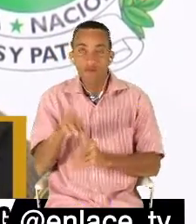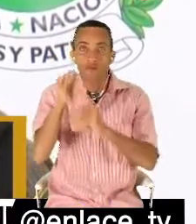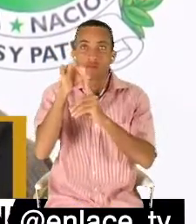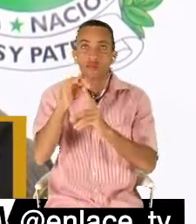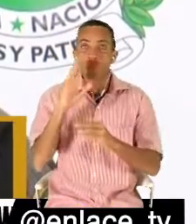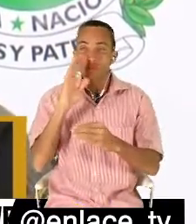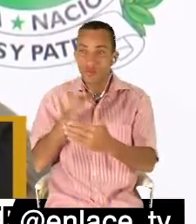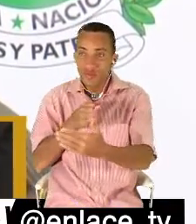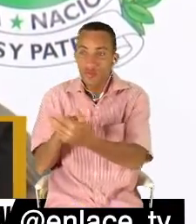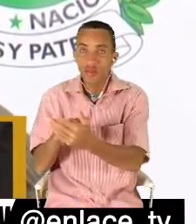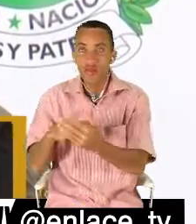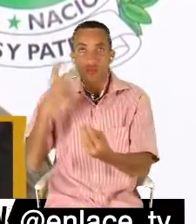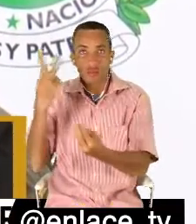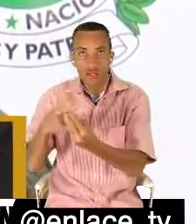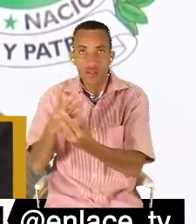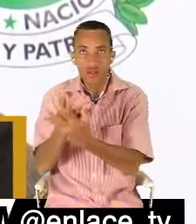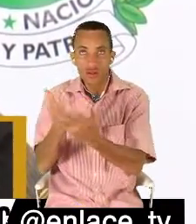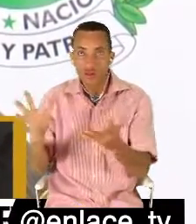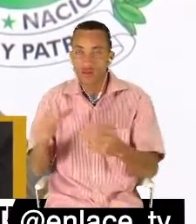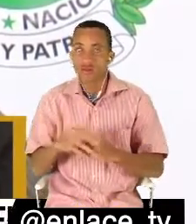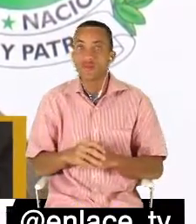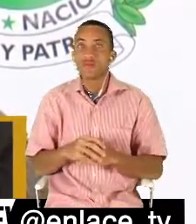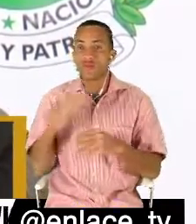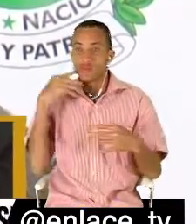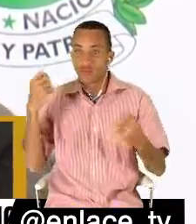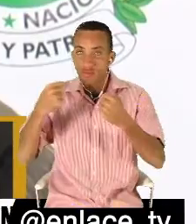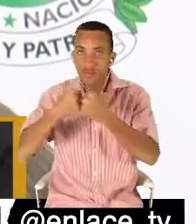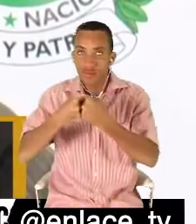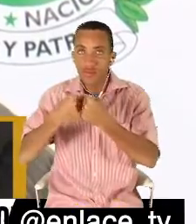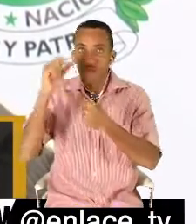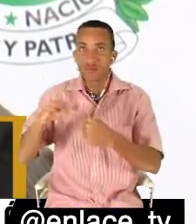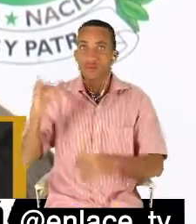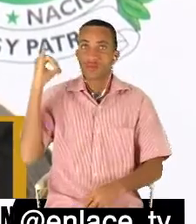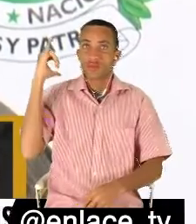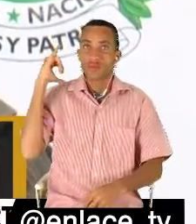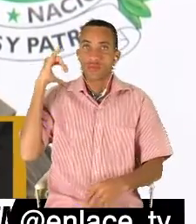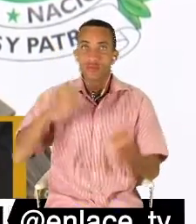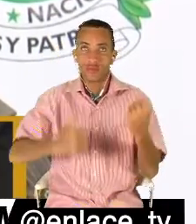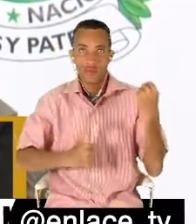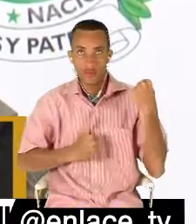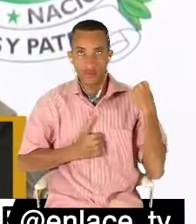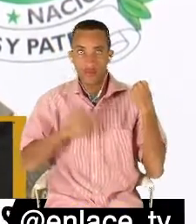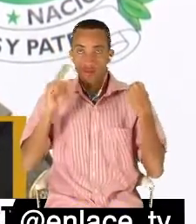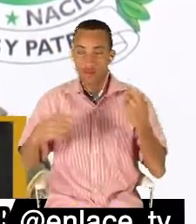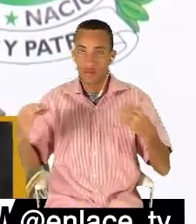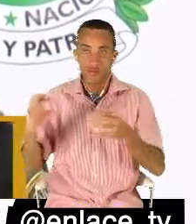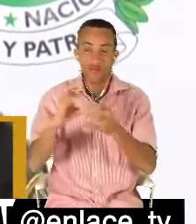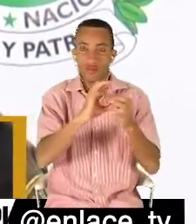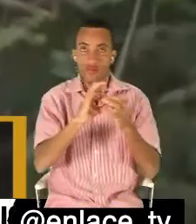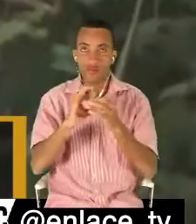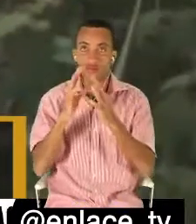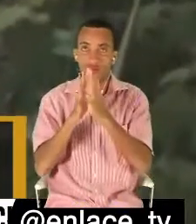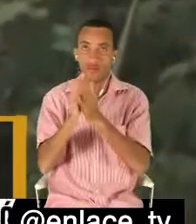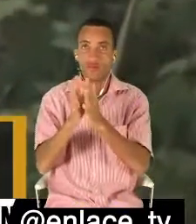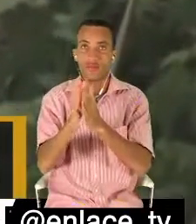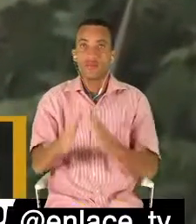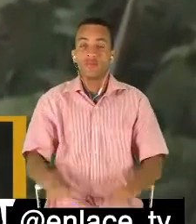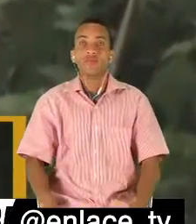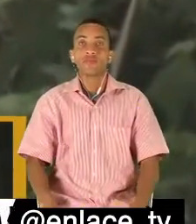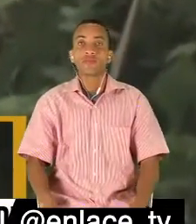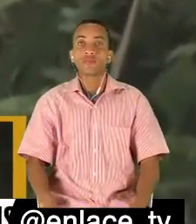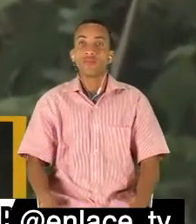contra el terrorismo y en asocio y en coordinación con las Fuerzas Especiales de Ejército se desarrolla ya el plan operacional. El